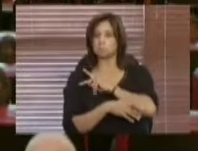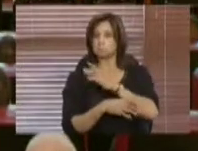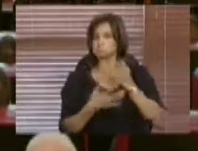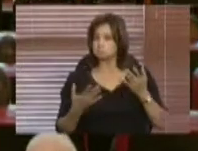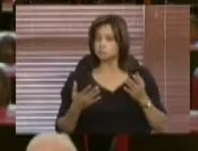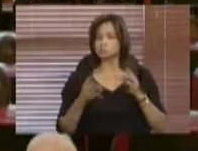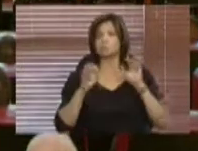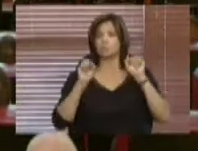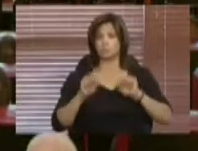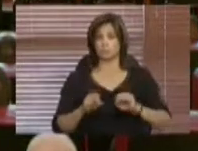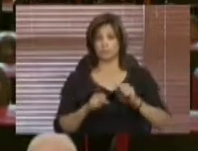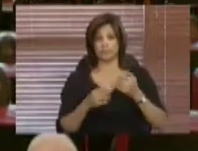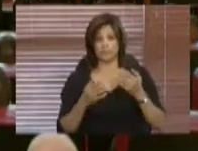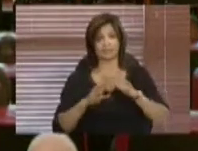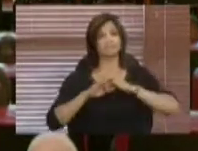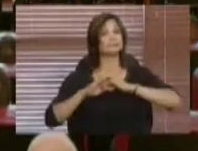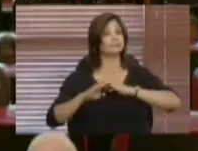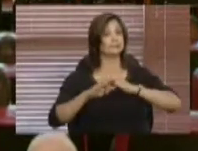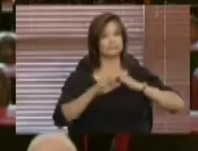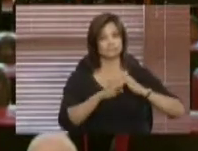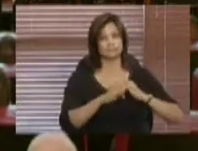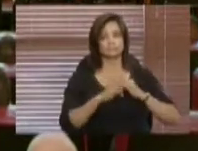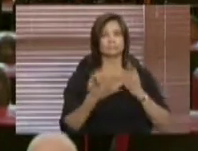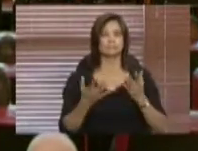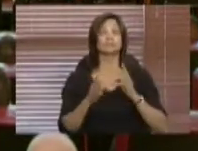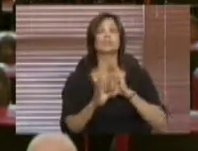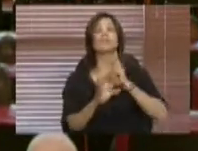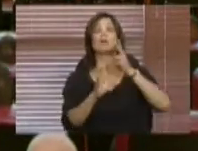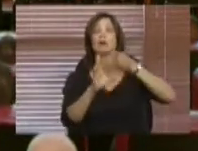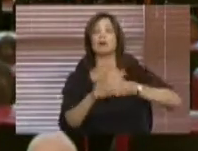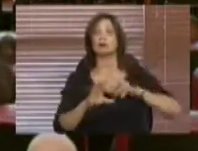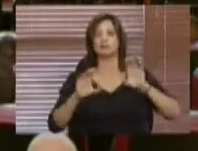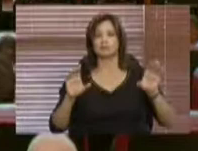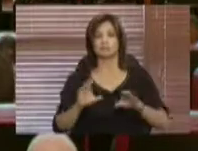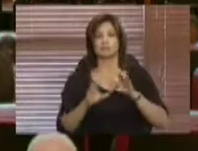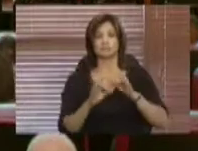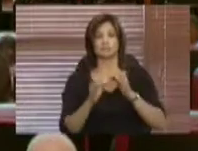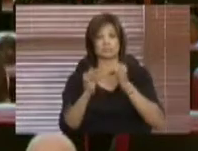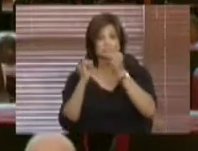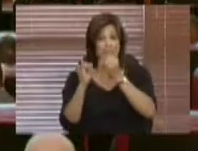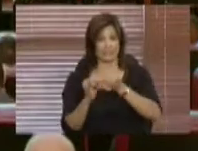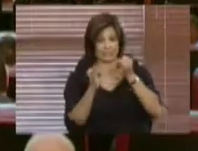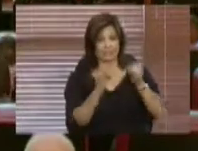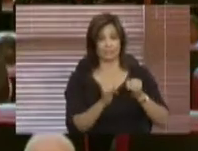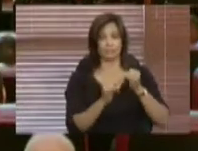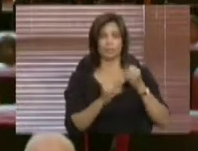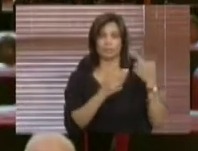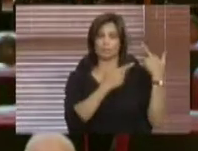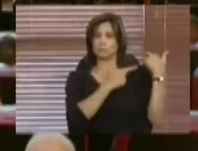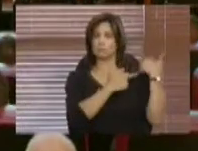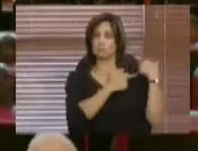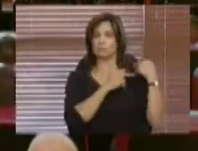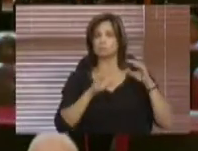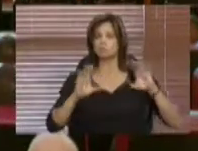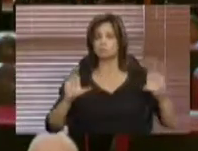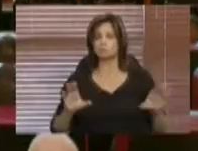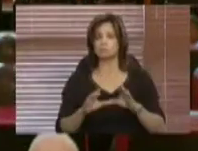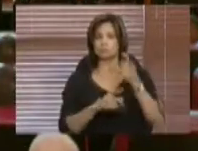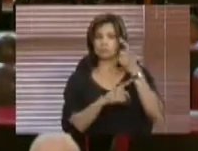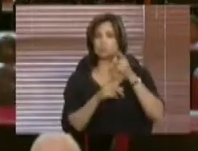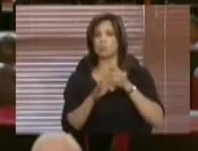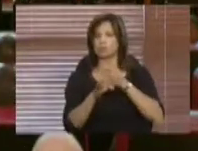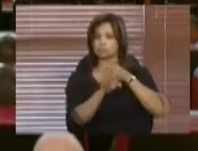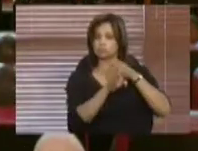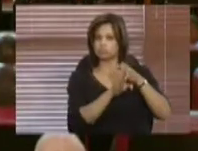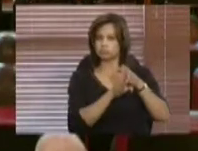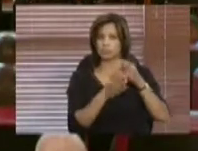sí puede evitar es que participe en actividades partidarias, comprometiéndose activamente con las